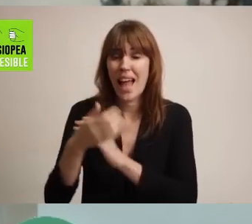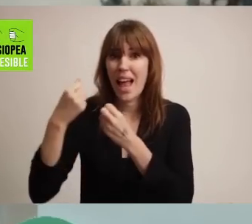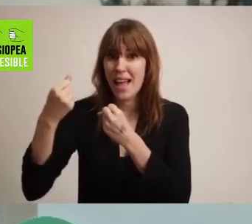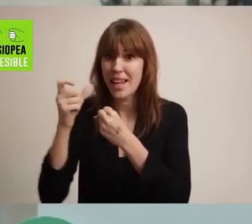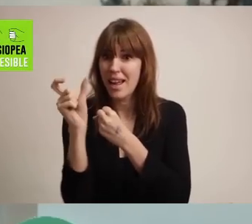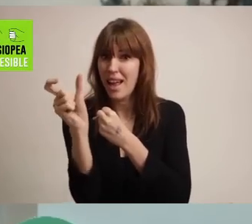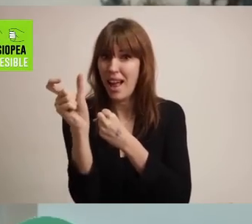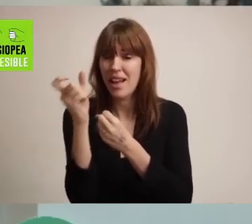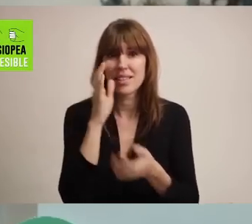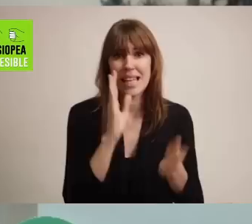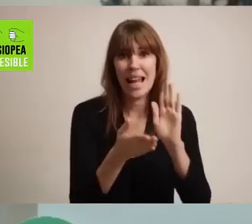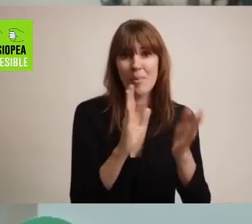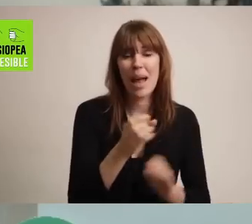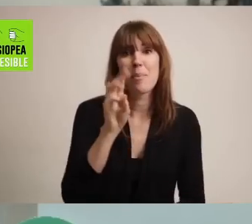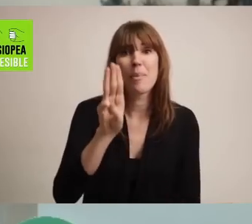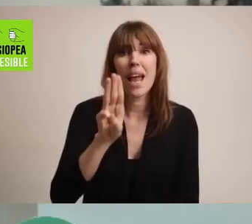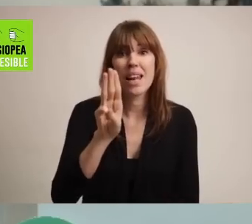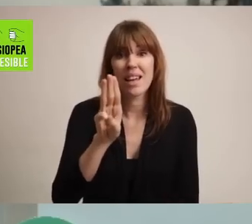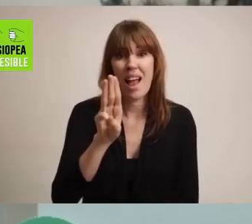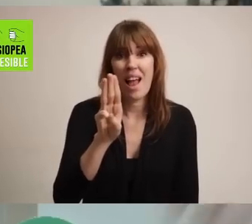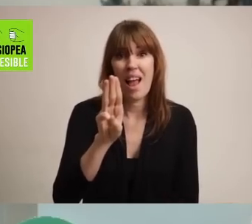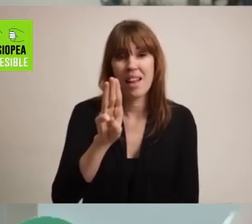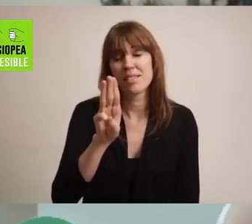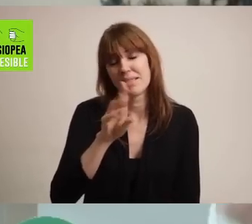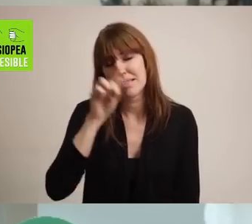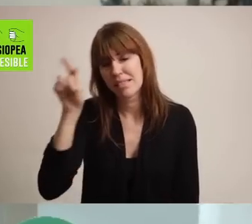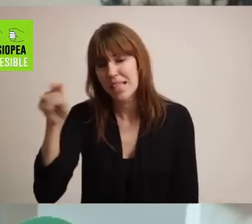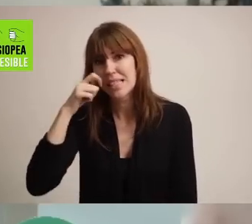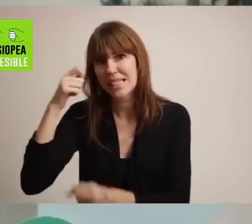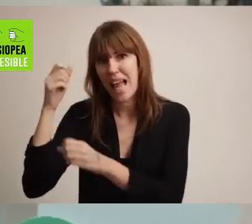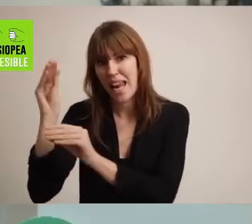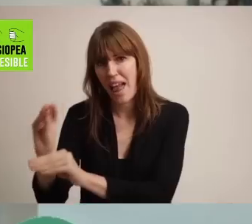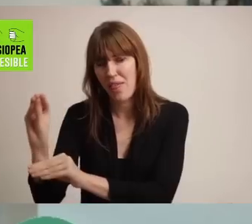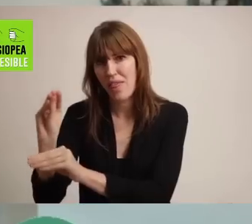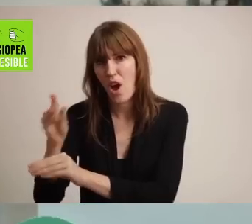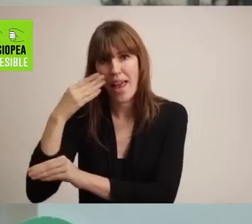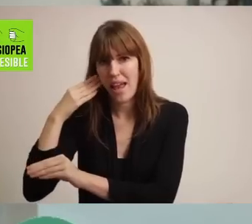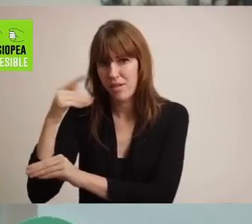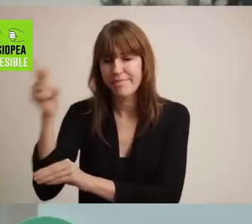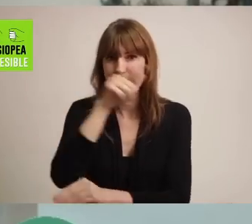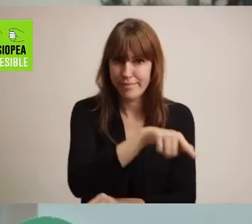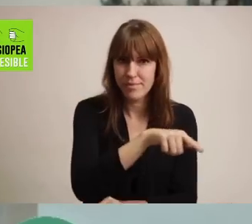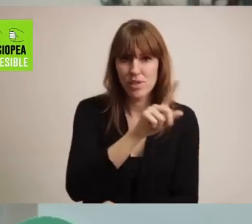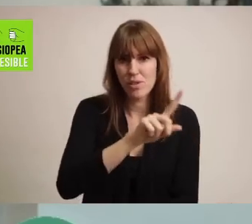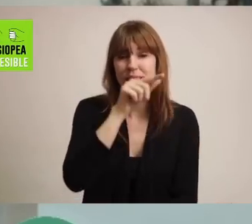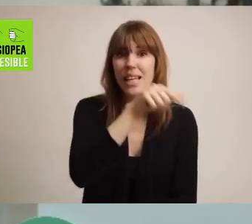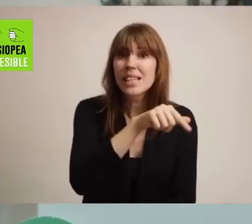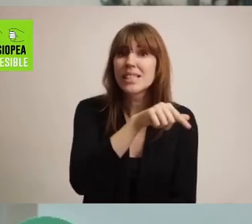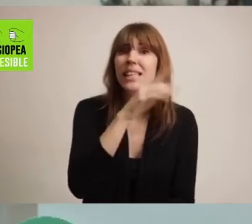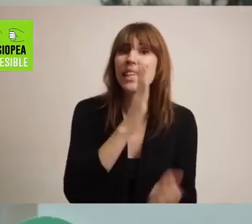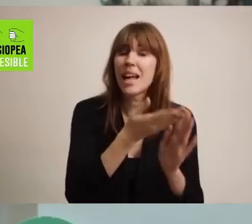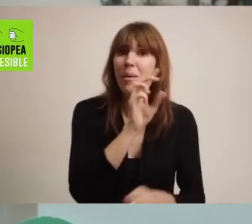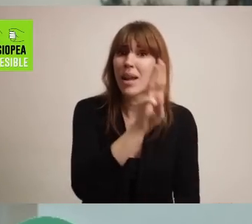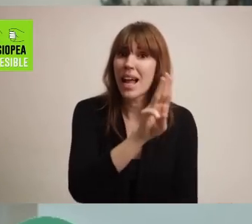terapia pránica, porque volvemos al concepto de sanación, y sanación es ego puro y duro. La terapia pránica lo que te enseña es a aprender